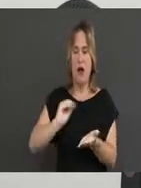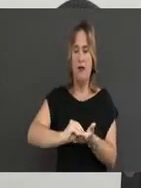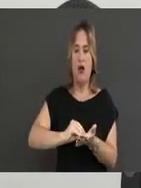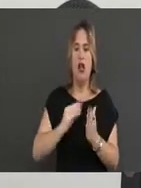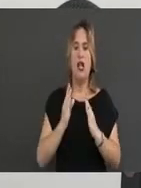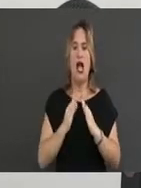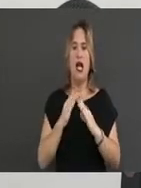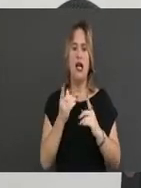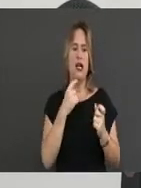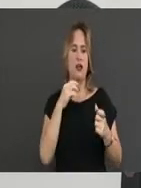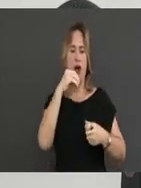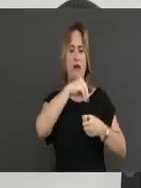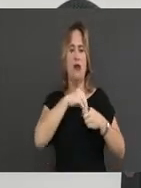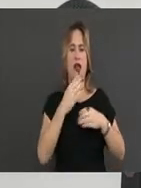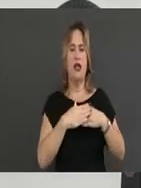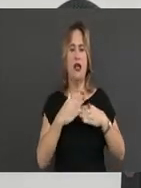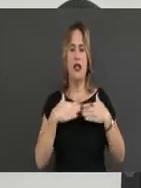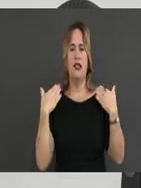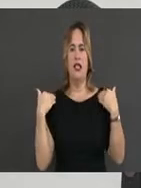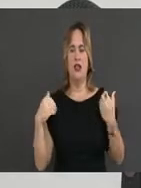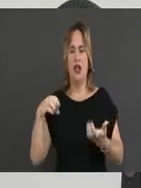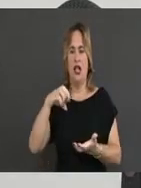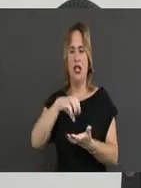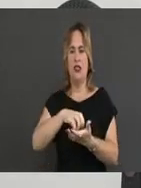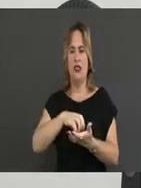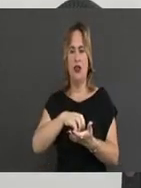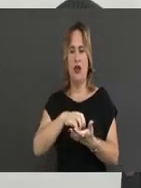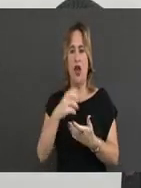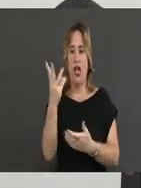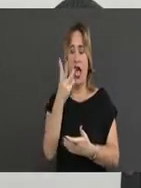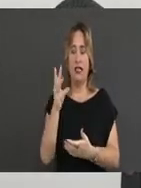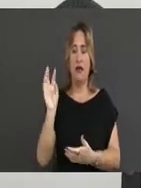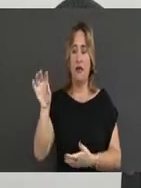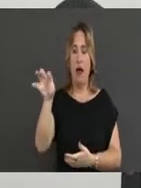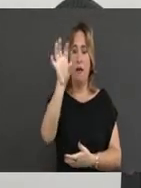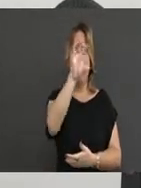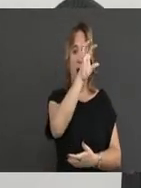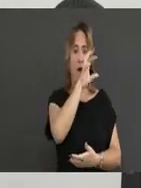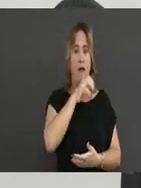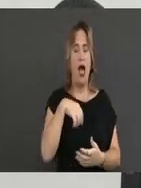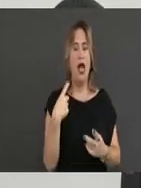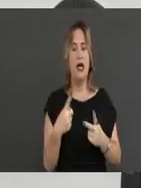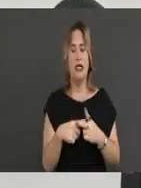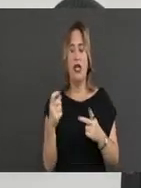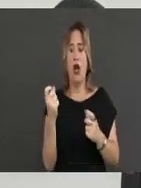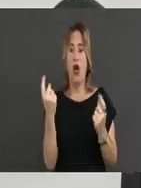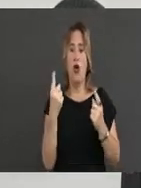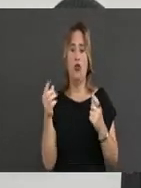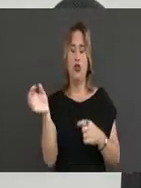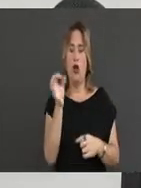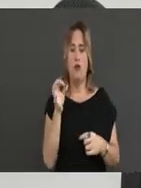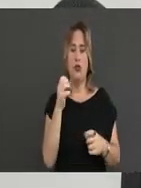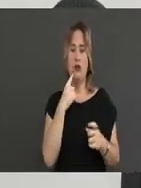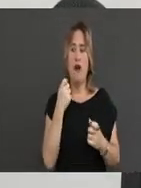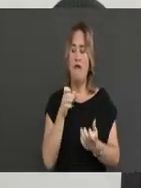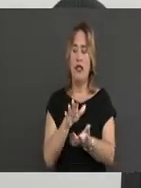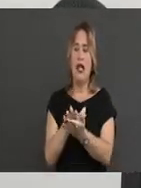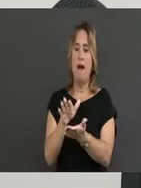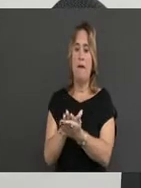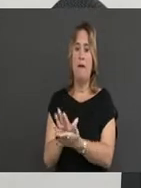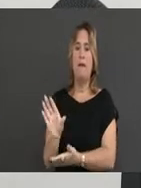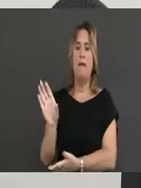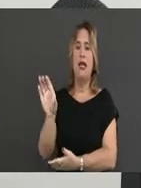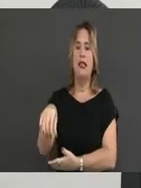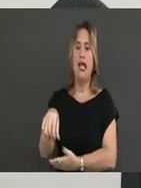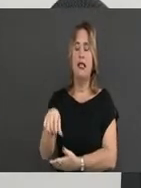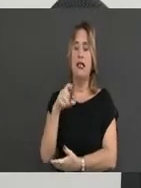casas comerciales que tenemos acá en la ciudad, las tres casas comerciales, y bueno, el único municipio que nos quedaría sin que